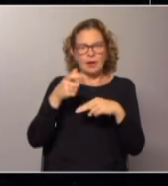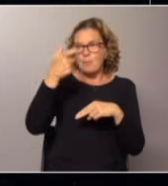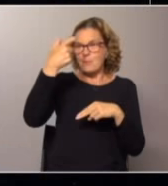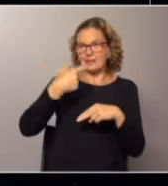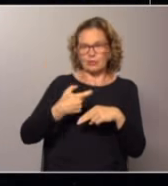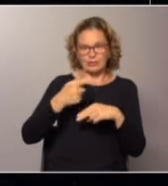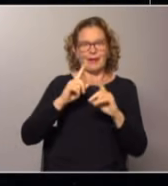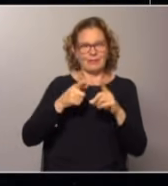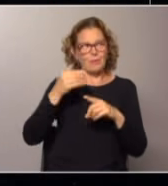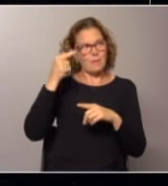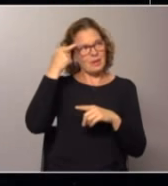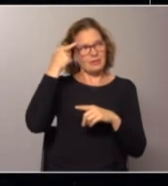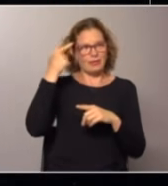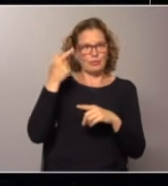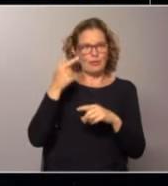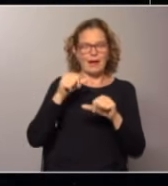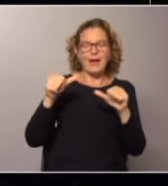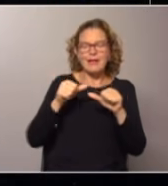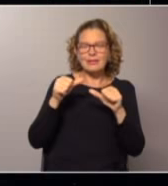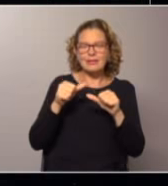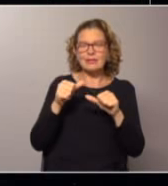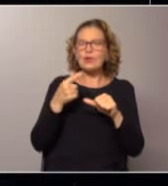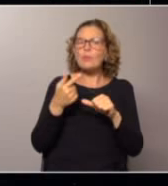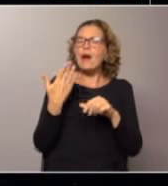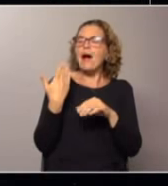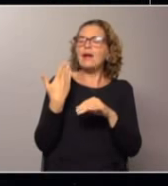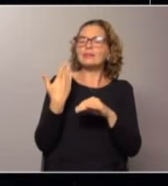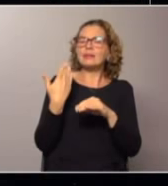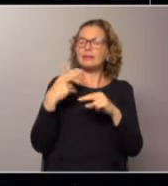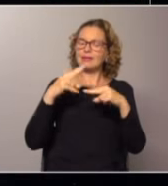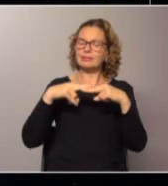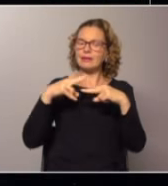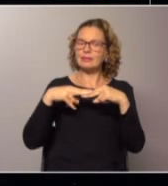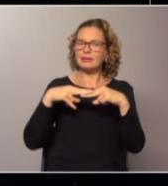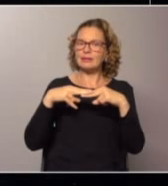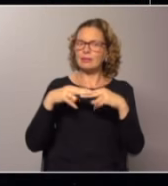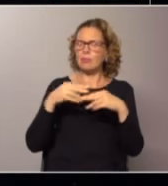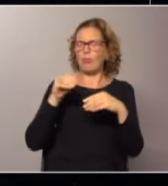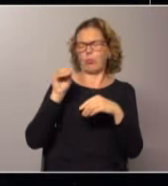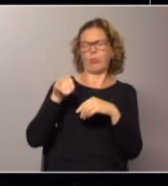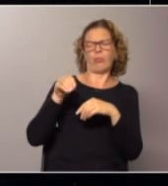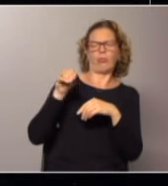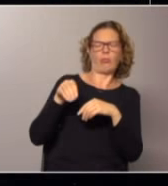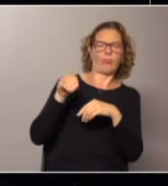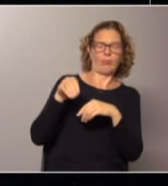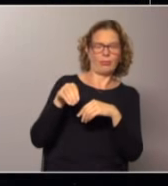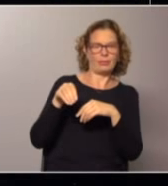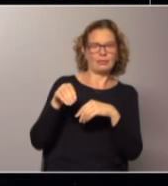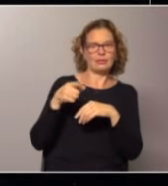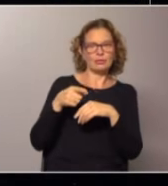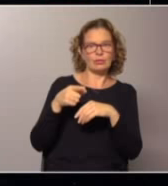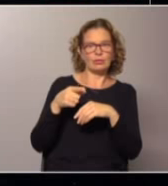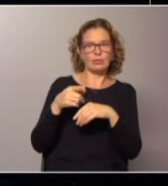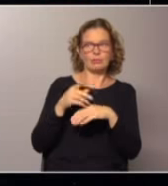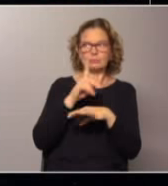detrás hay actores que utilizando las lo que eran las bondades de internet la bastardearon entonces a través de este el